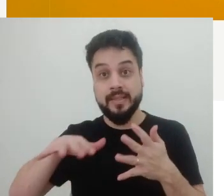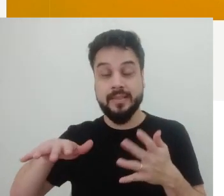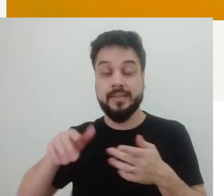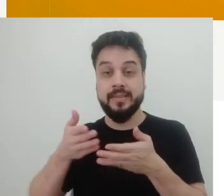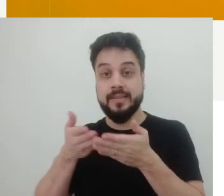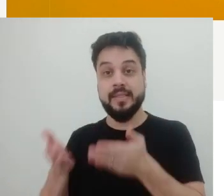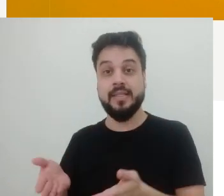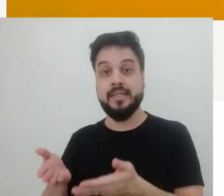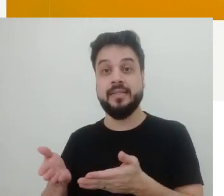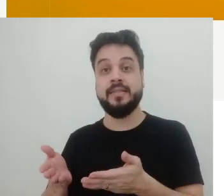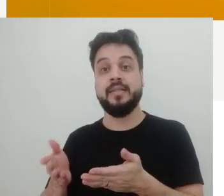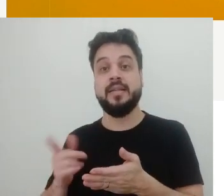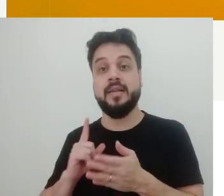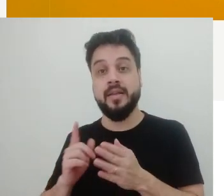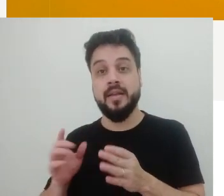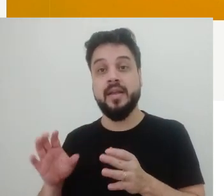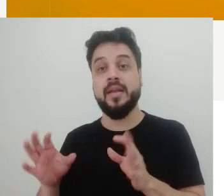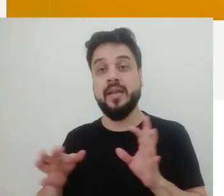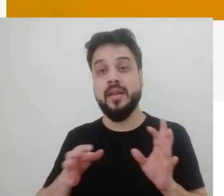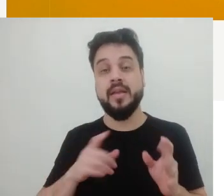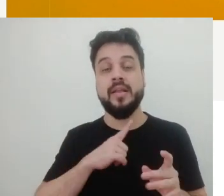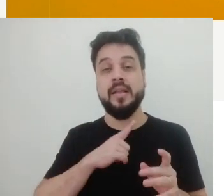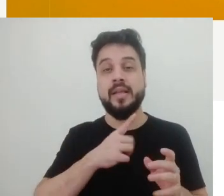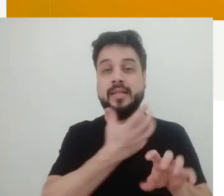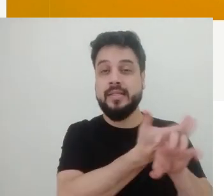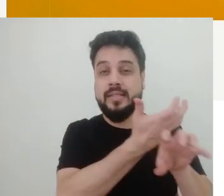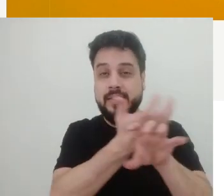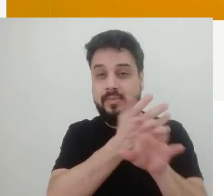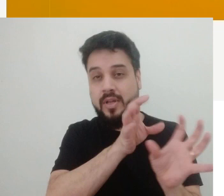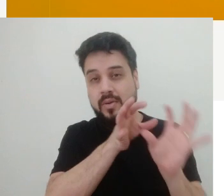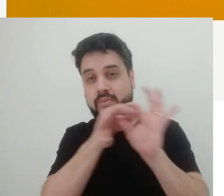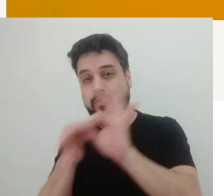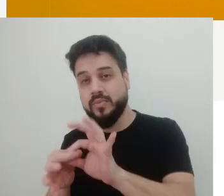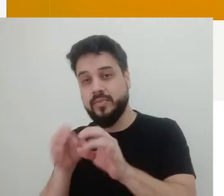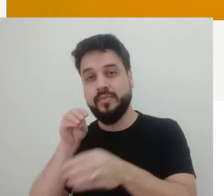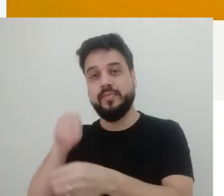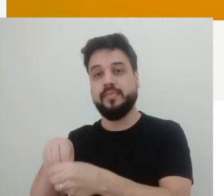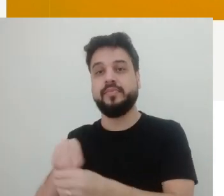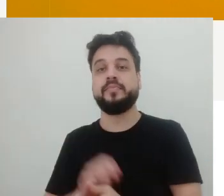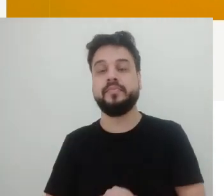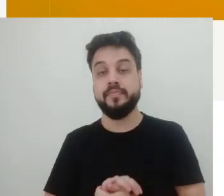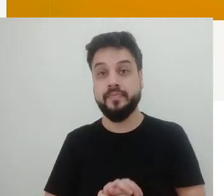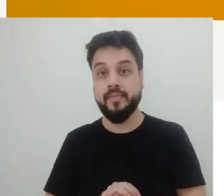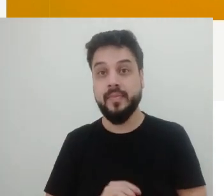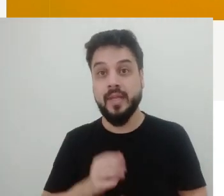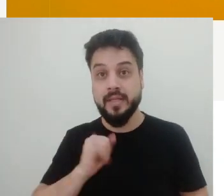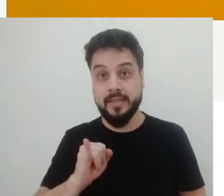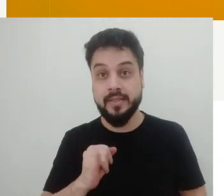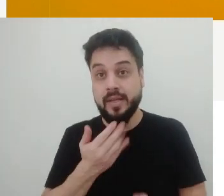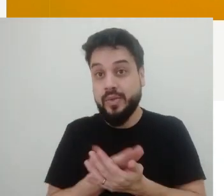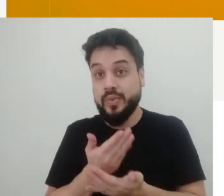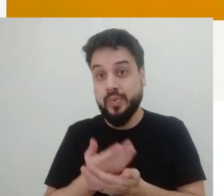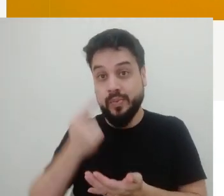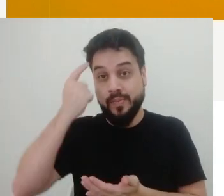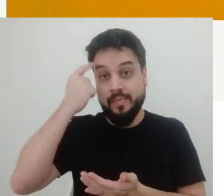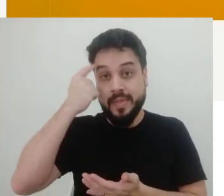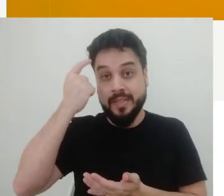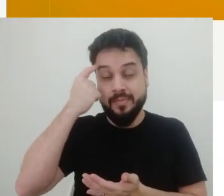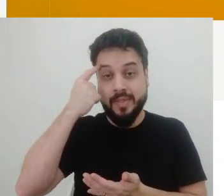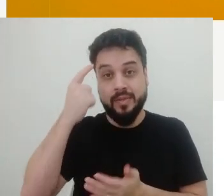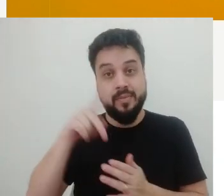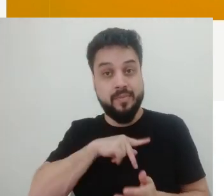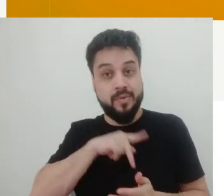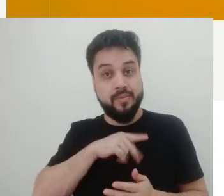forzosamente estamos haciendo converger varias disciplinas. Por de pronto la historiografía quiero